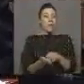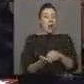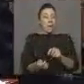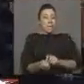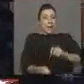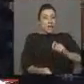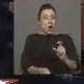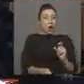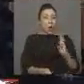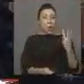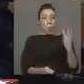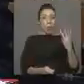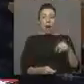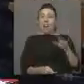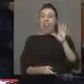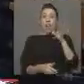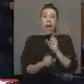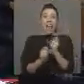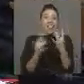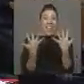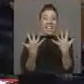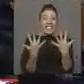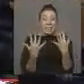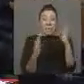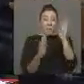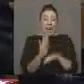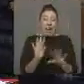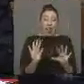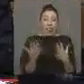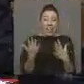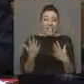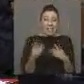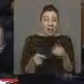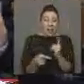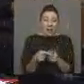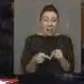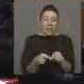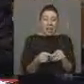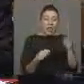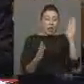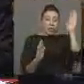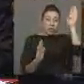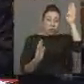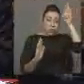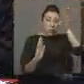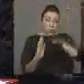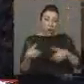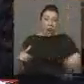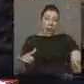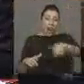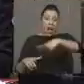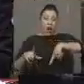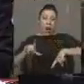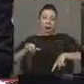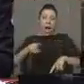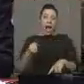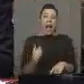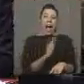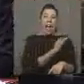día no tiene ni la décima parte del agua. Río abajo, tenemos que el lago Laja da agua